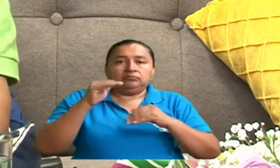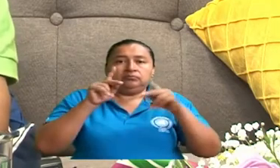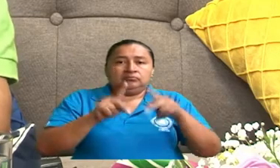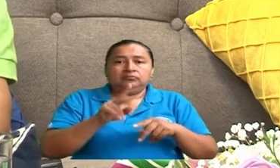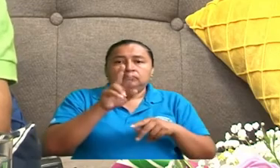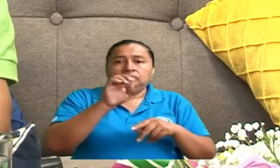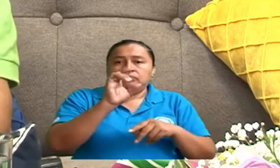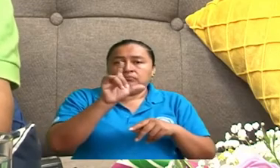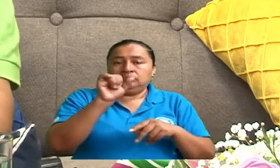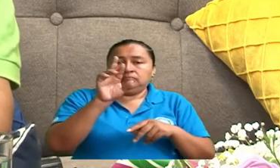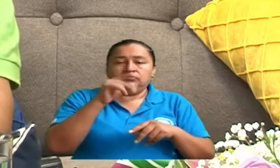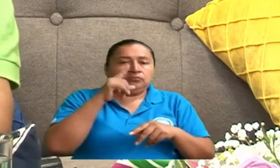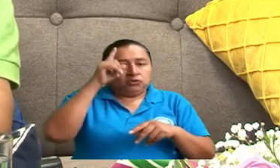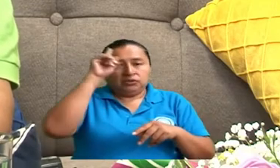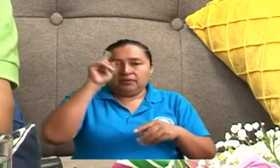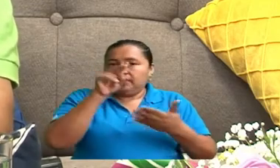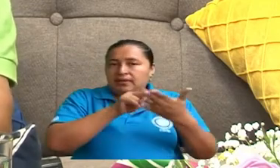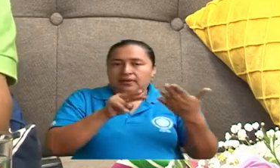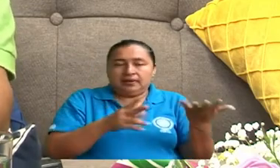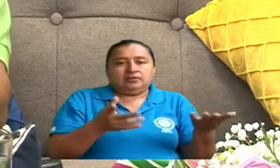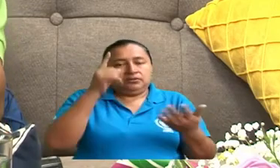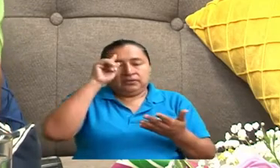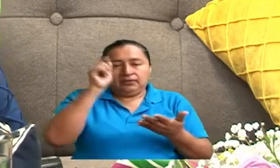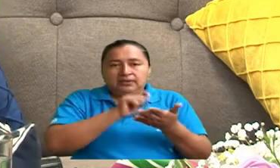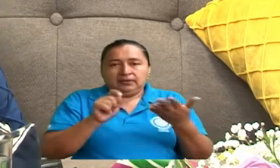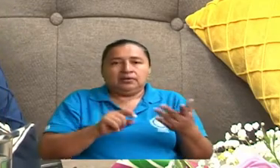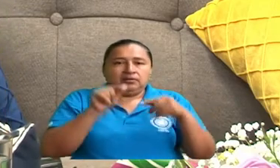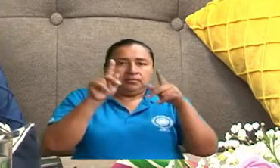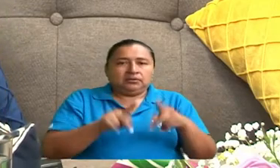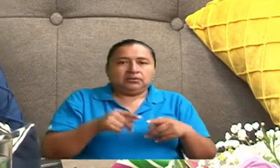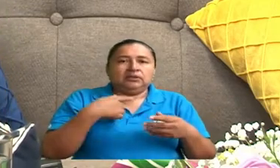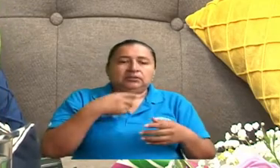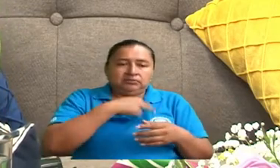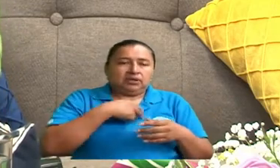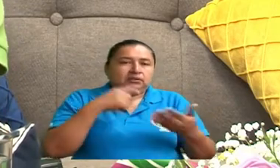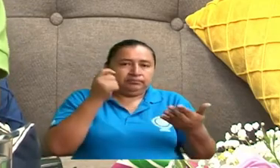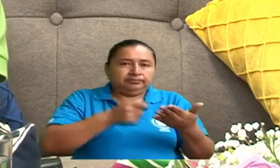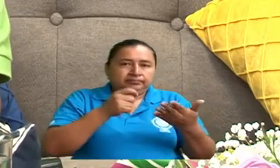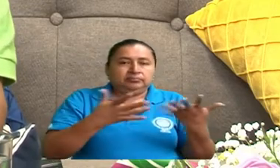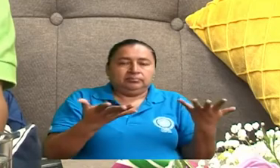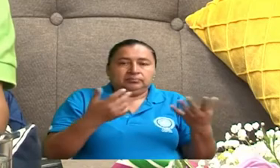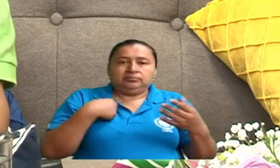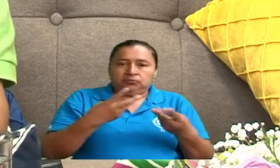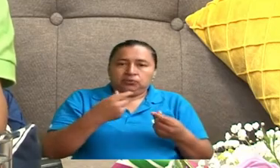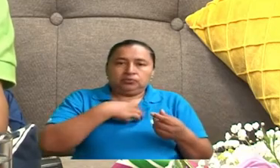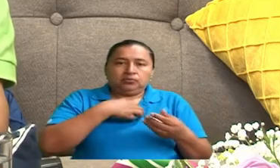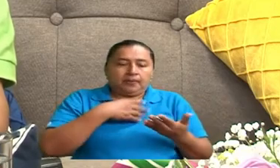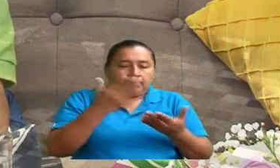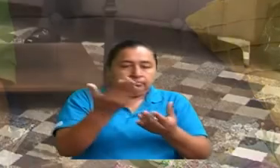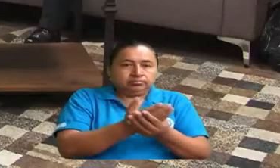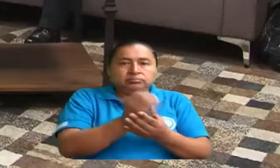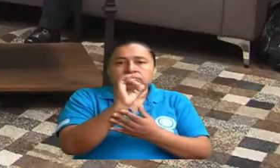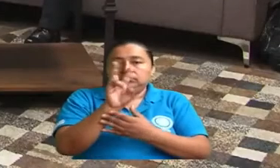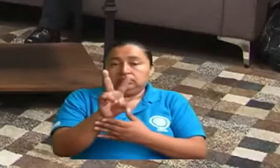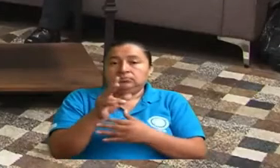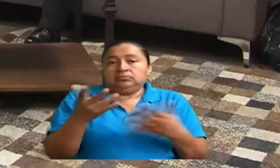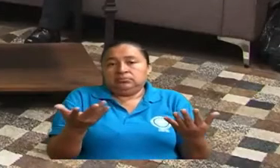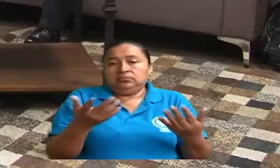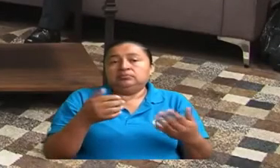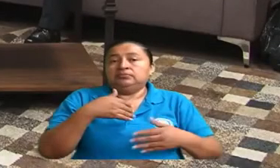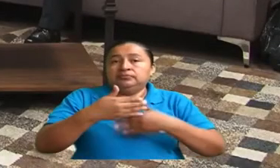recicladores no saben leer, no saben escribir. Y una persona que ya te haga un mazo ya es parte de su currículo, ¿no? ¿Me entendés?